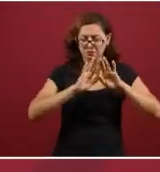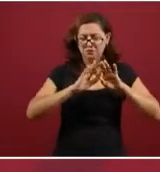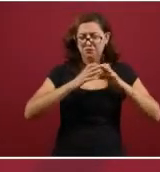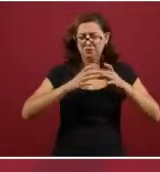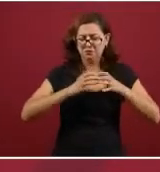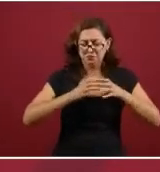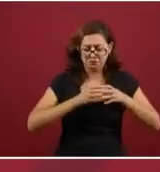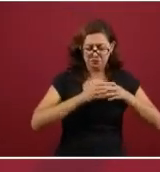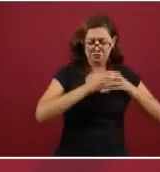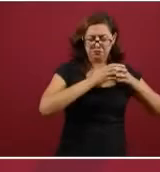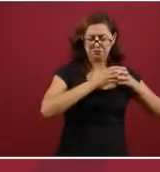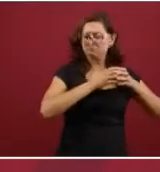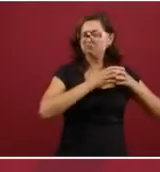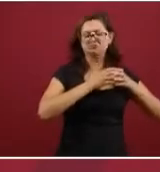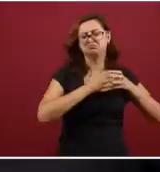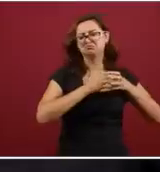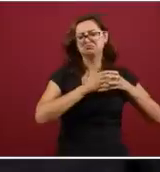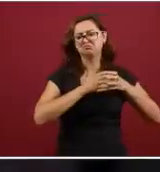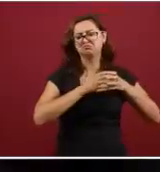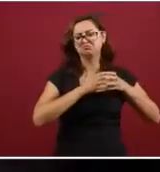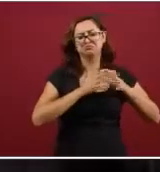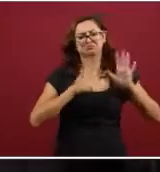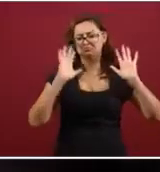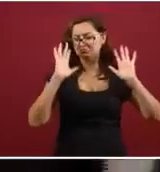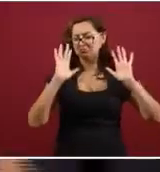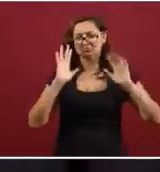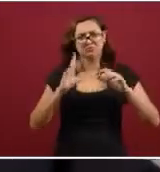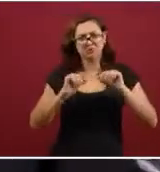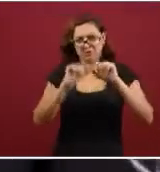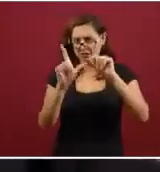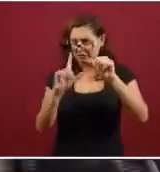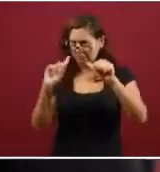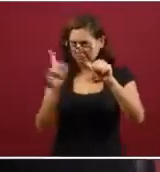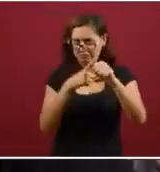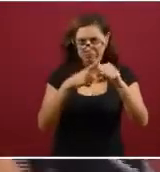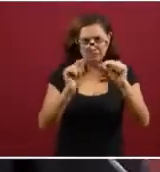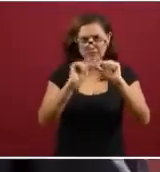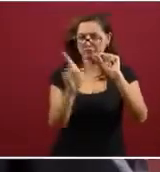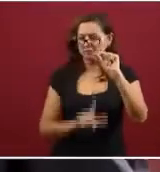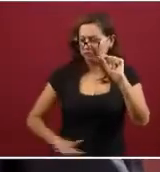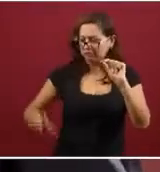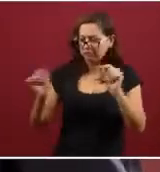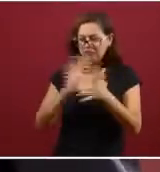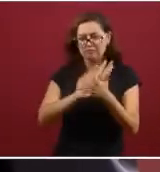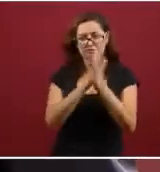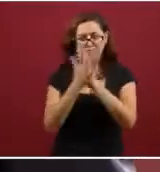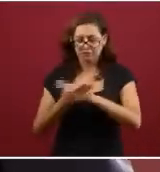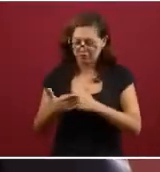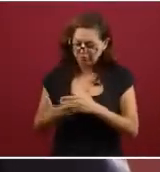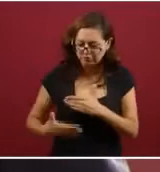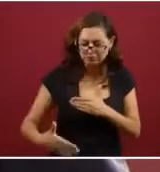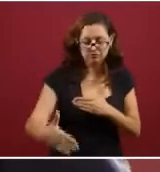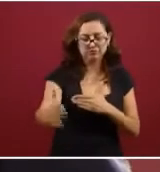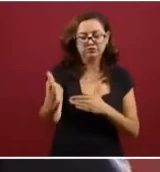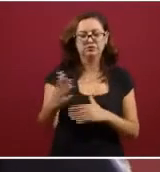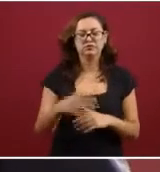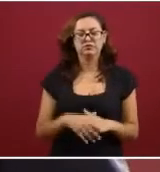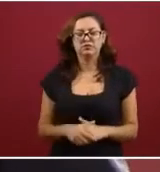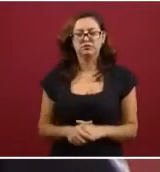mujeres, sino es el proceso de transformación que está echado a andar. He dicho